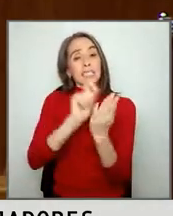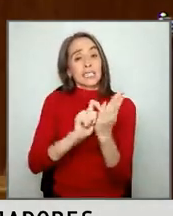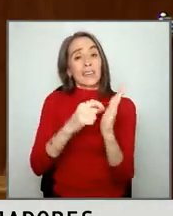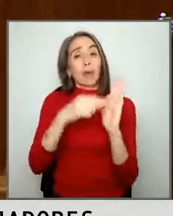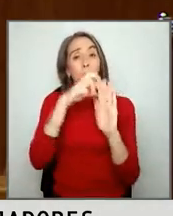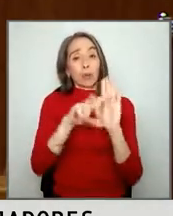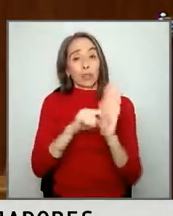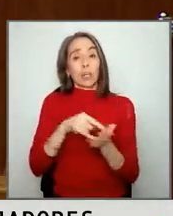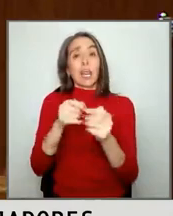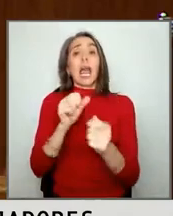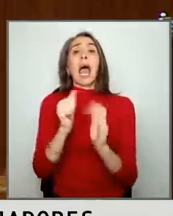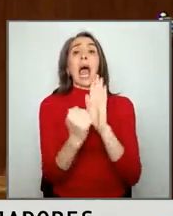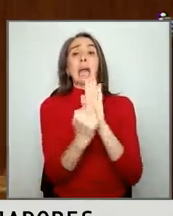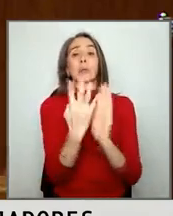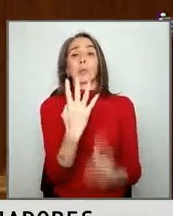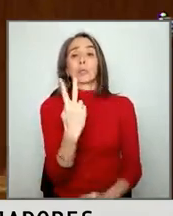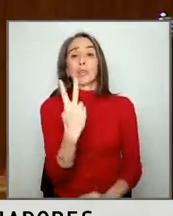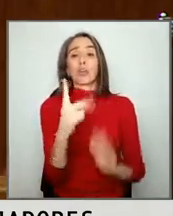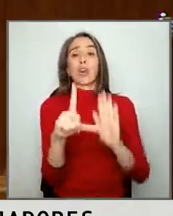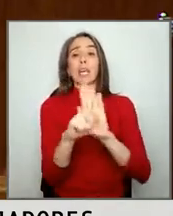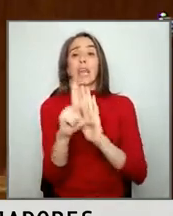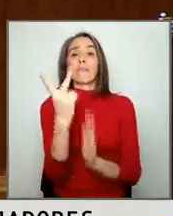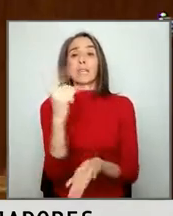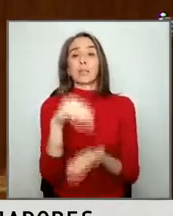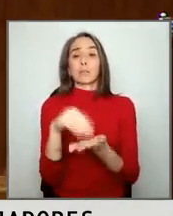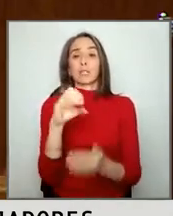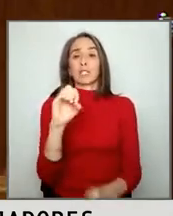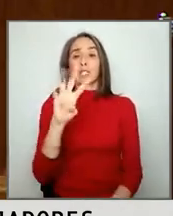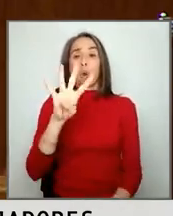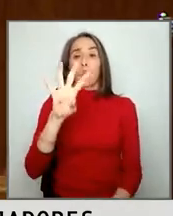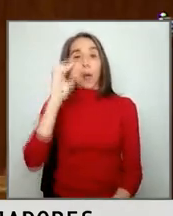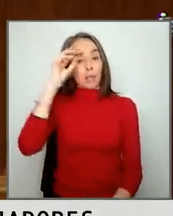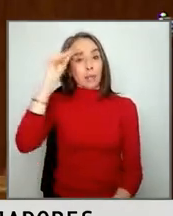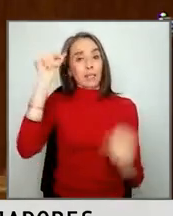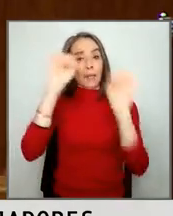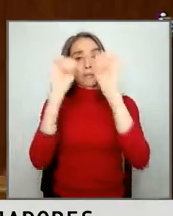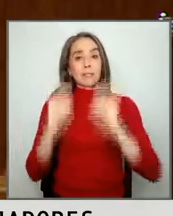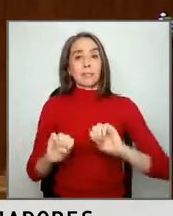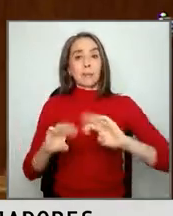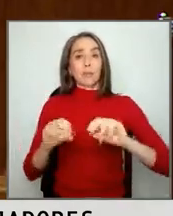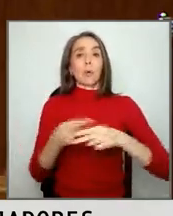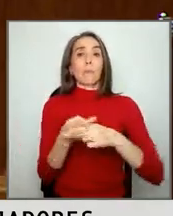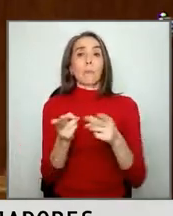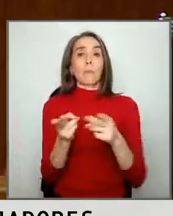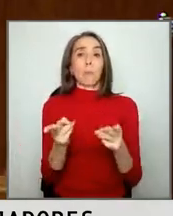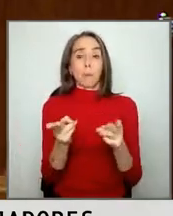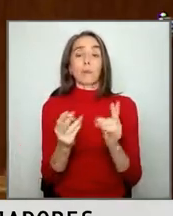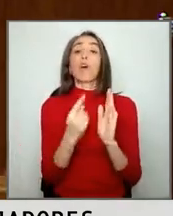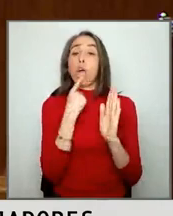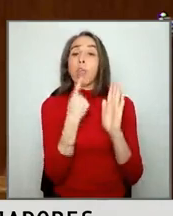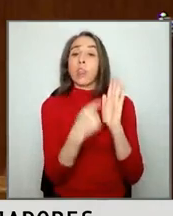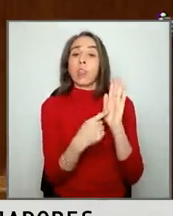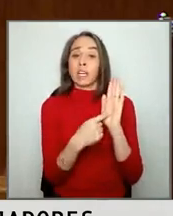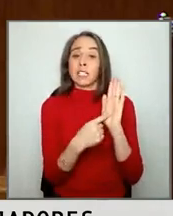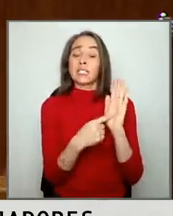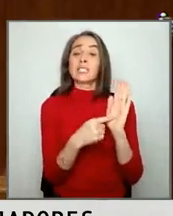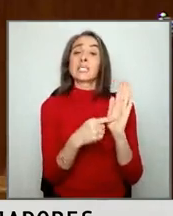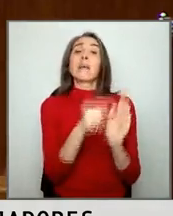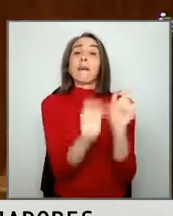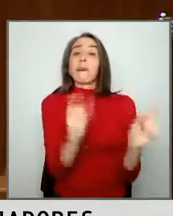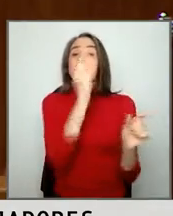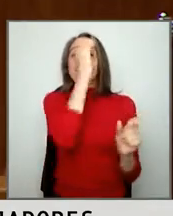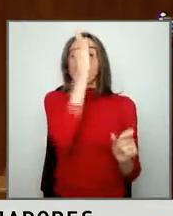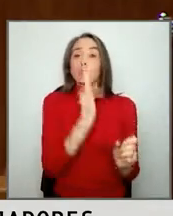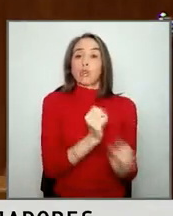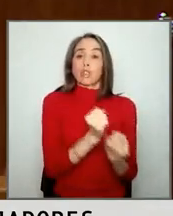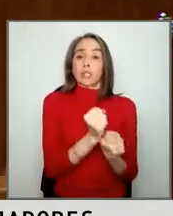de la ley 21.040 que crea el sistema de Educación Pública dispone que el traspaso al personal de la dirección de Educación